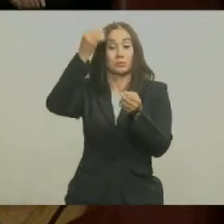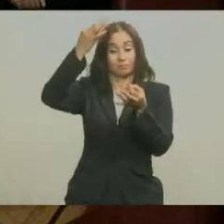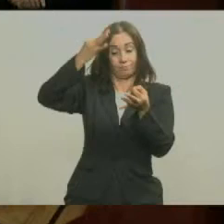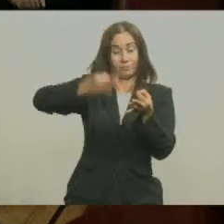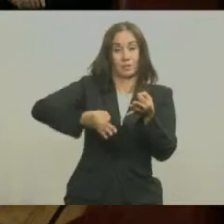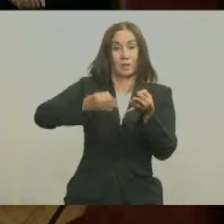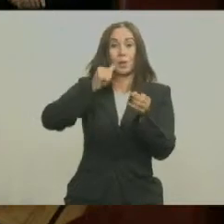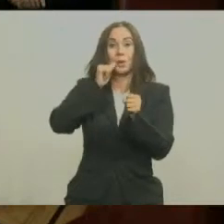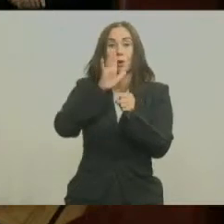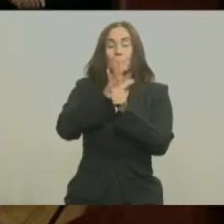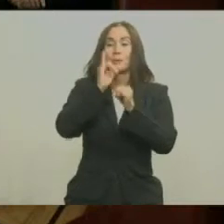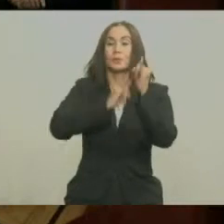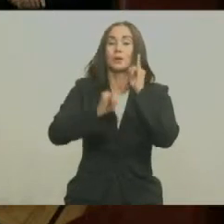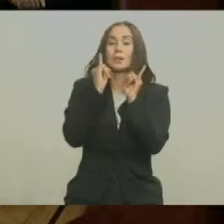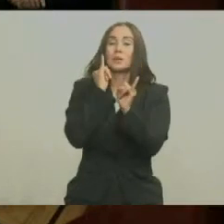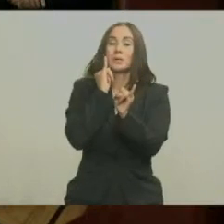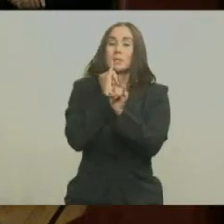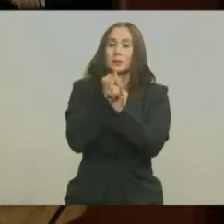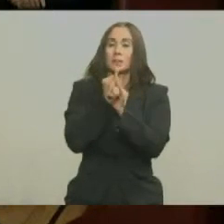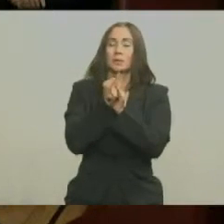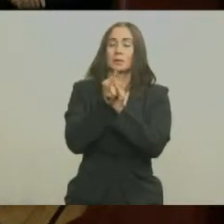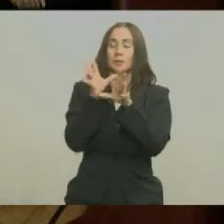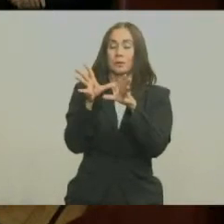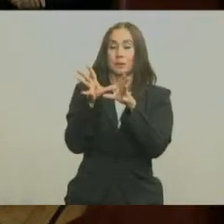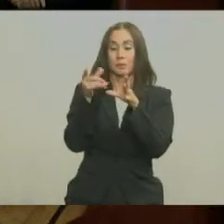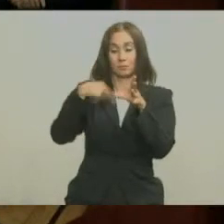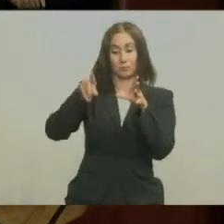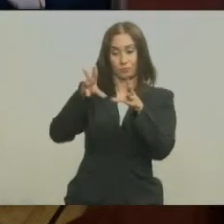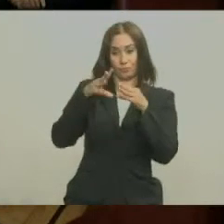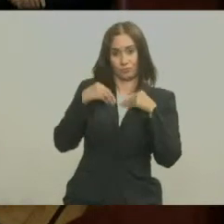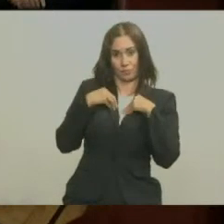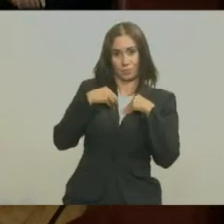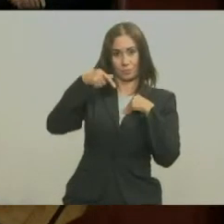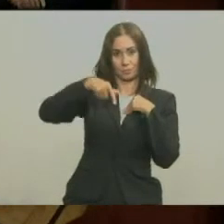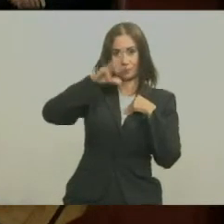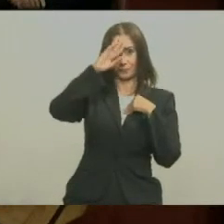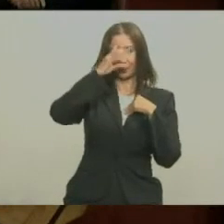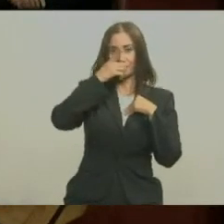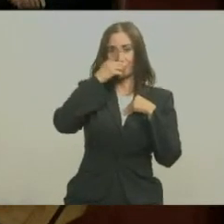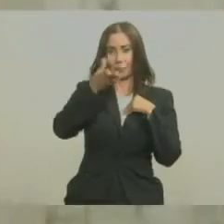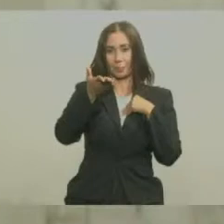de los compromisos internacionales asumidos por el Estado dominicano.